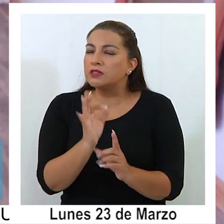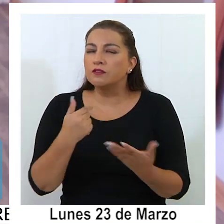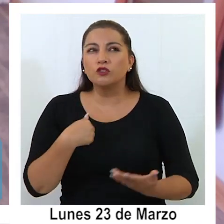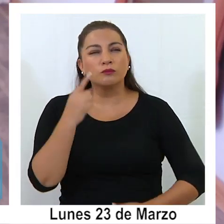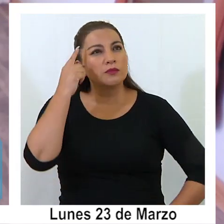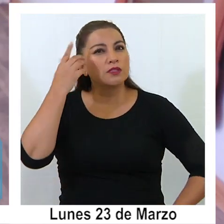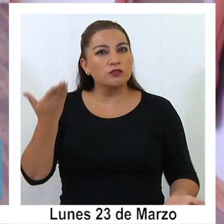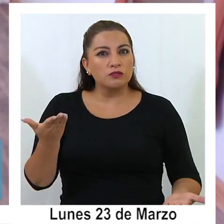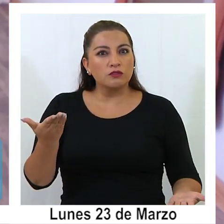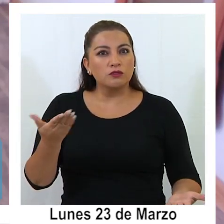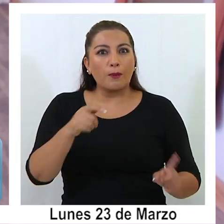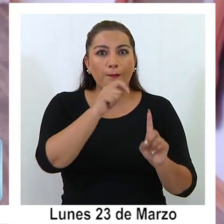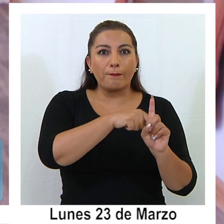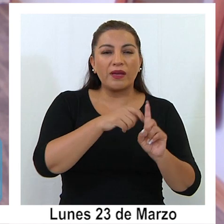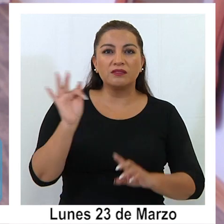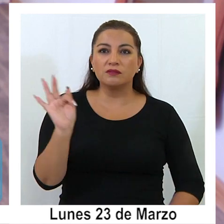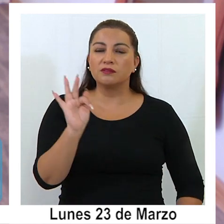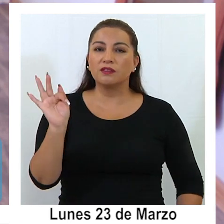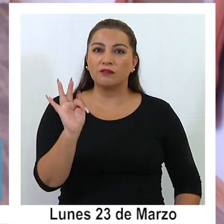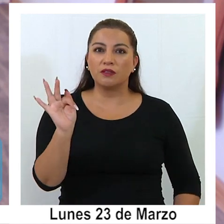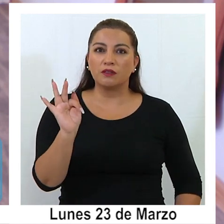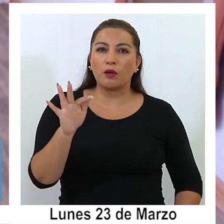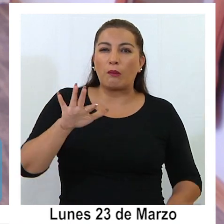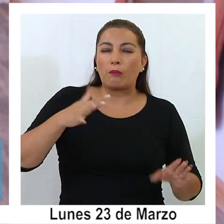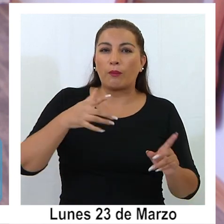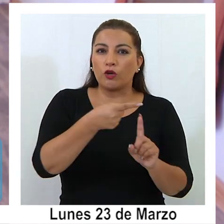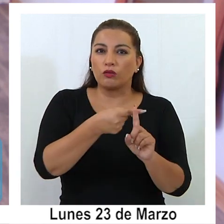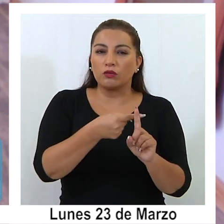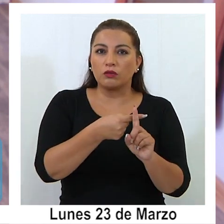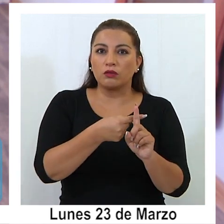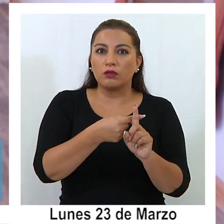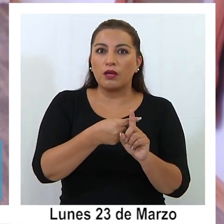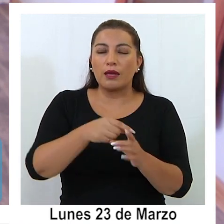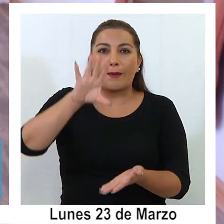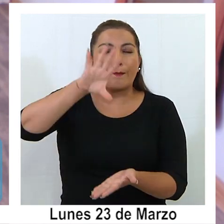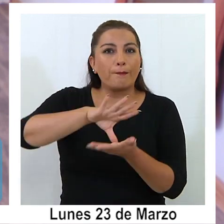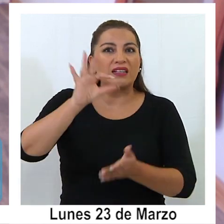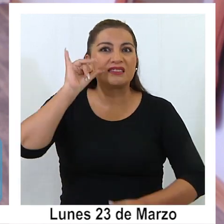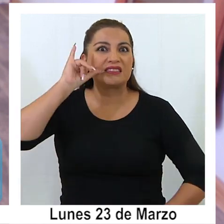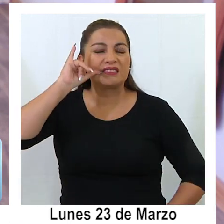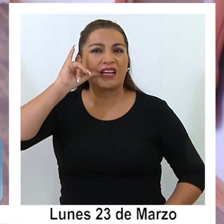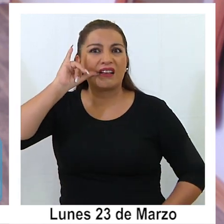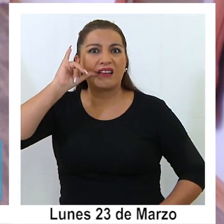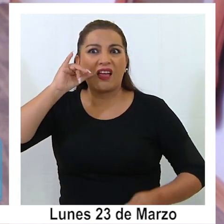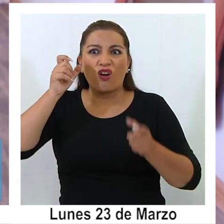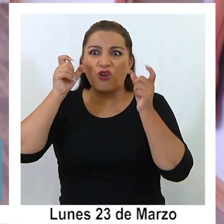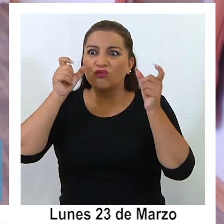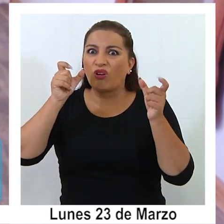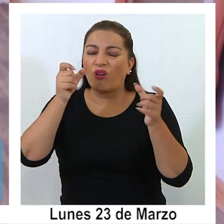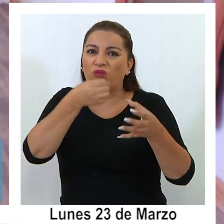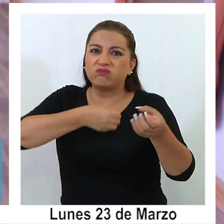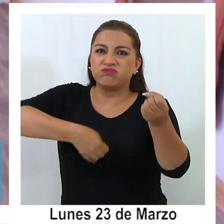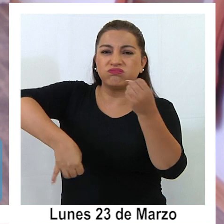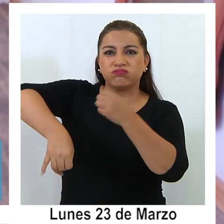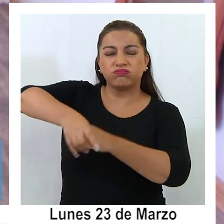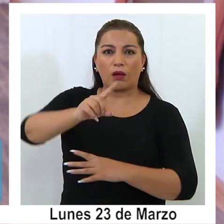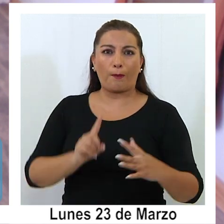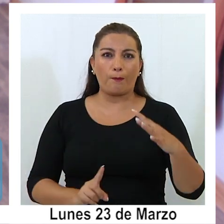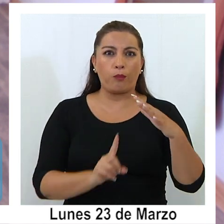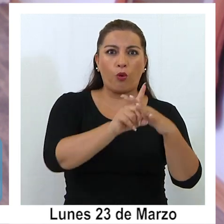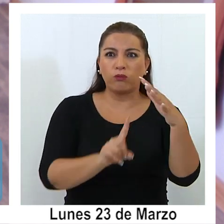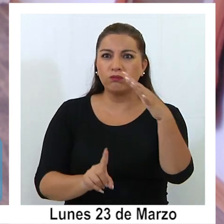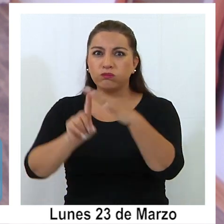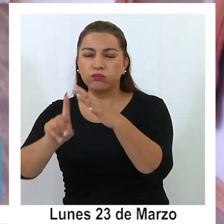yo diría desde febrero, desde mediados de febrero, cuando en Italia la cosa se empezó a descontrolar bastante, empezaron a aparecer una